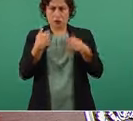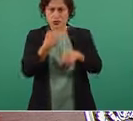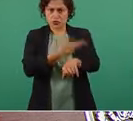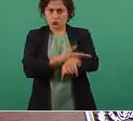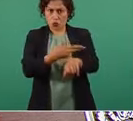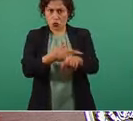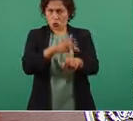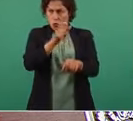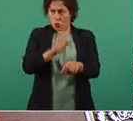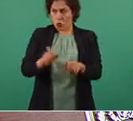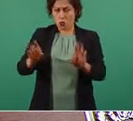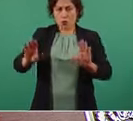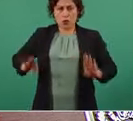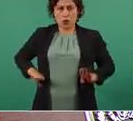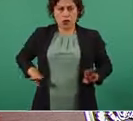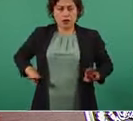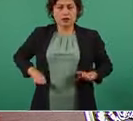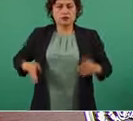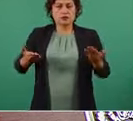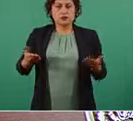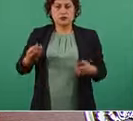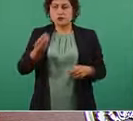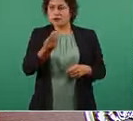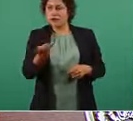pues no les gusta, lo ven mal.